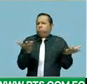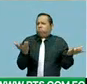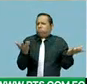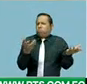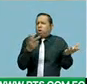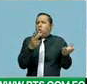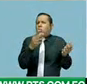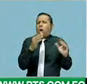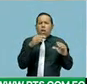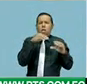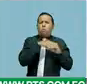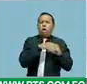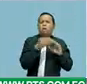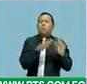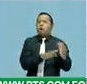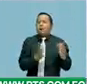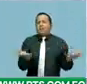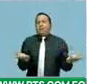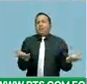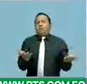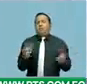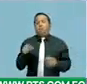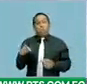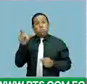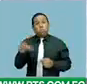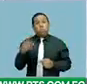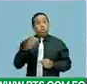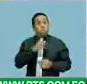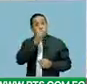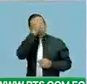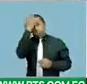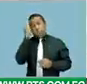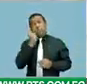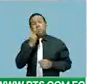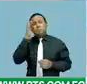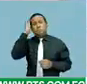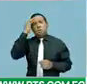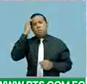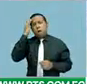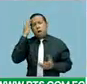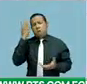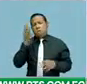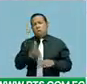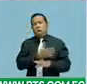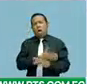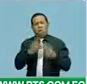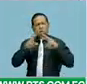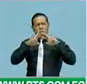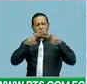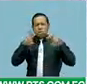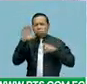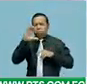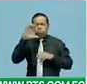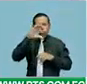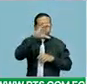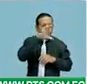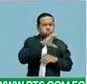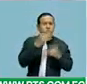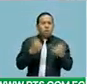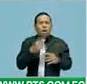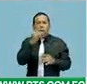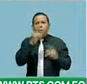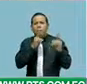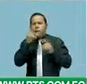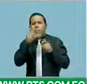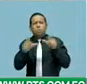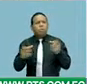Viteri manifestó estar preocupada pues los datos recopilados por el municipio arrojaron por segunda ocasión una tasa constante en la subida de infectados y